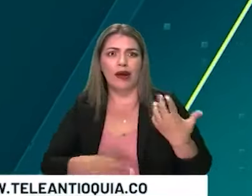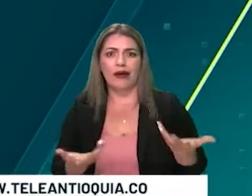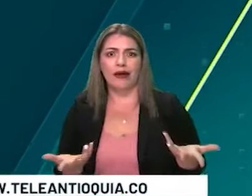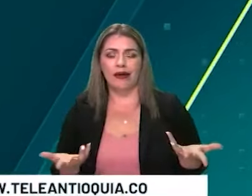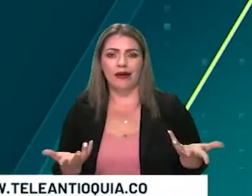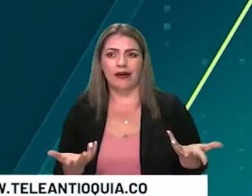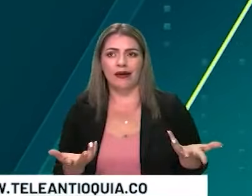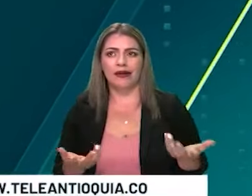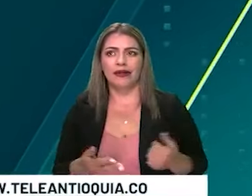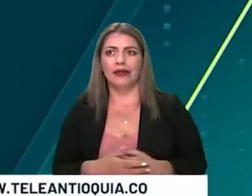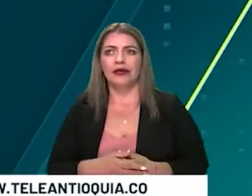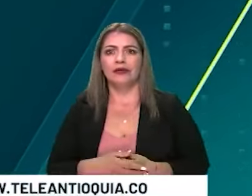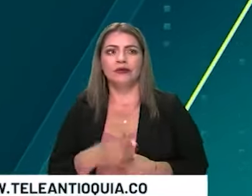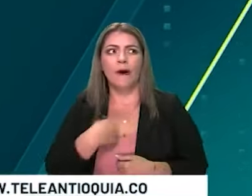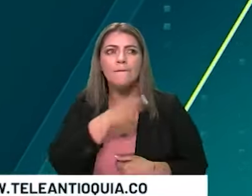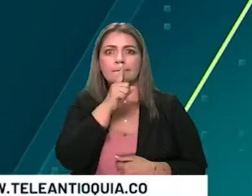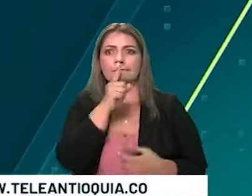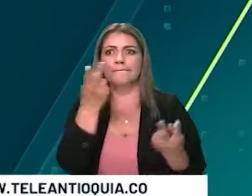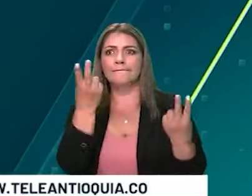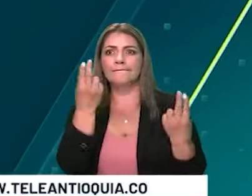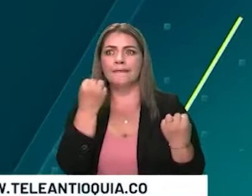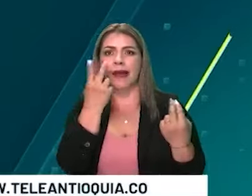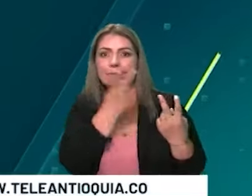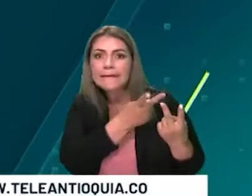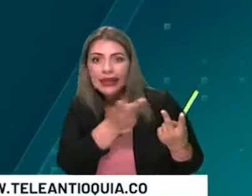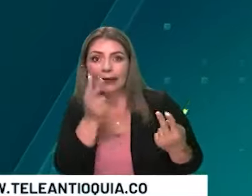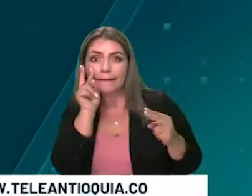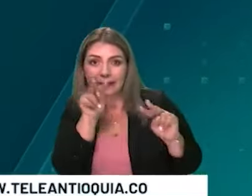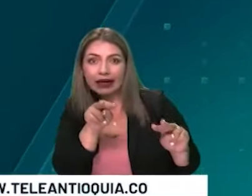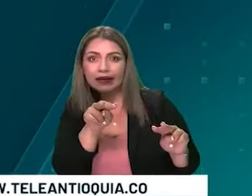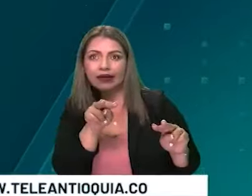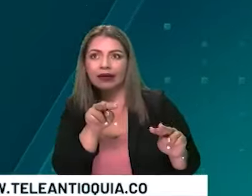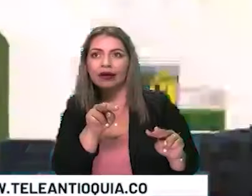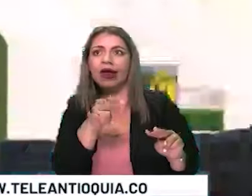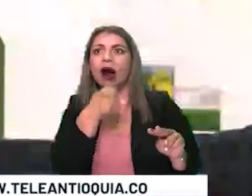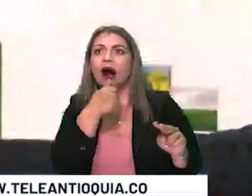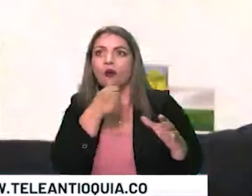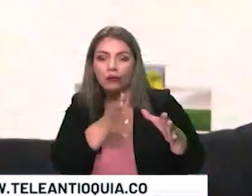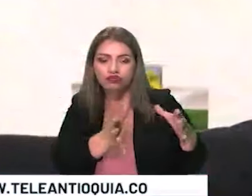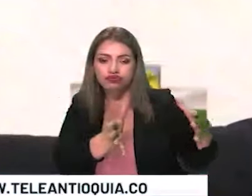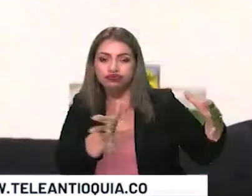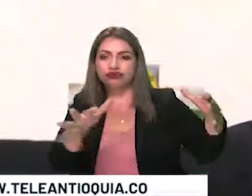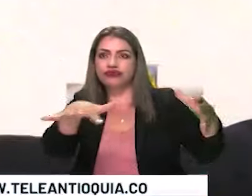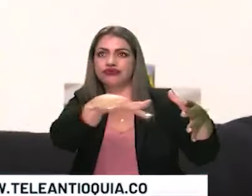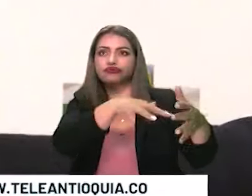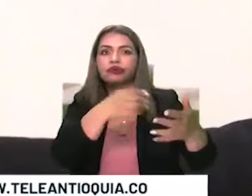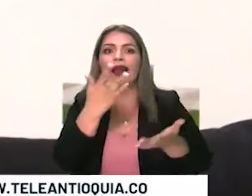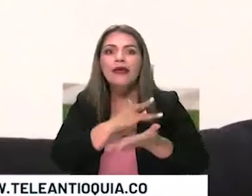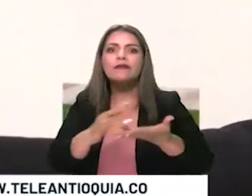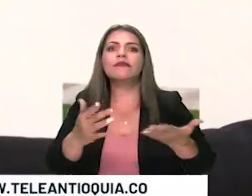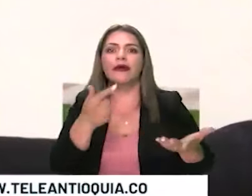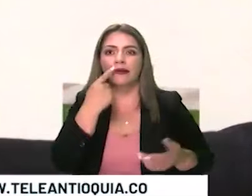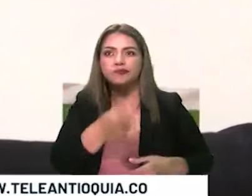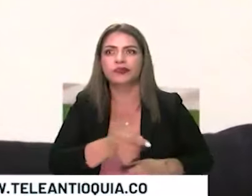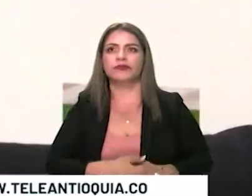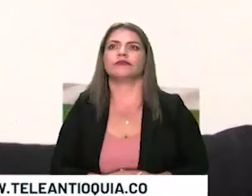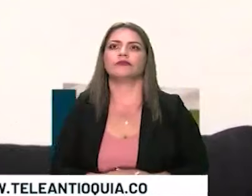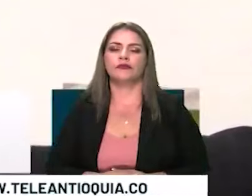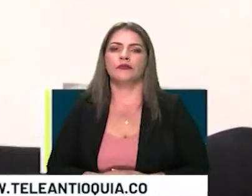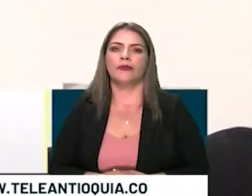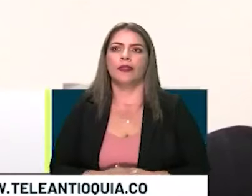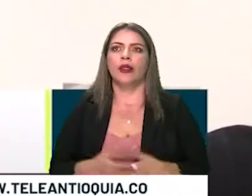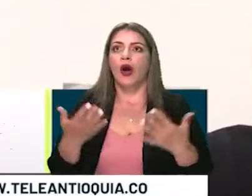sin hacer nada cuando ven nuestra planta de tratamiento en esta forma? Hoy tenemos un movimiento en